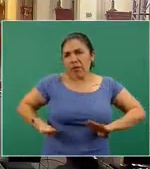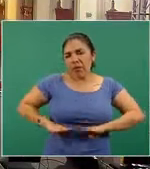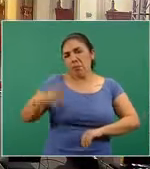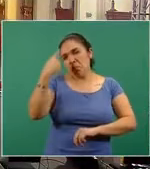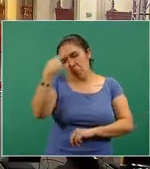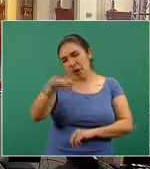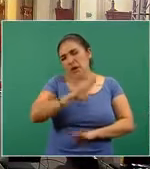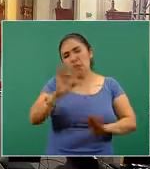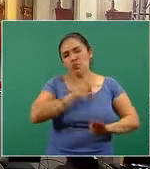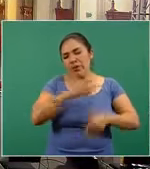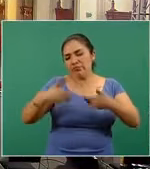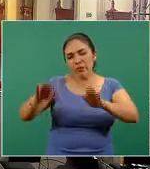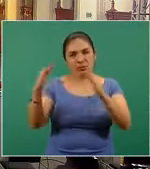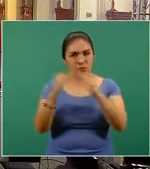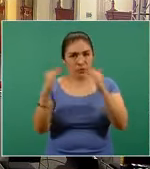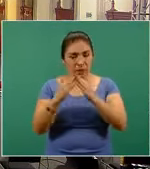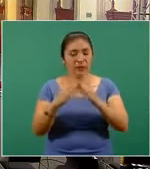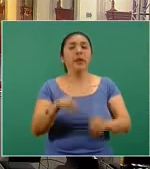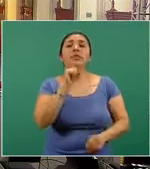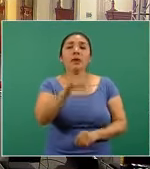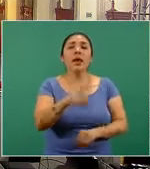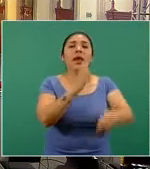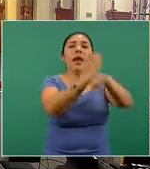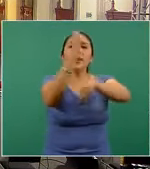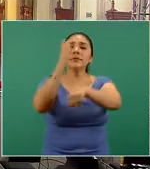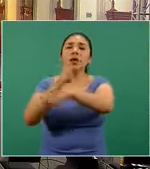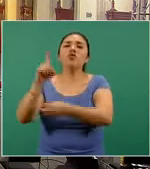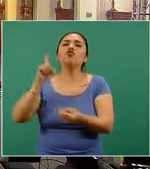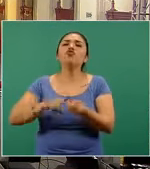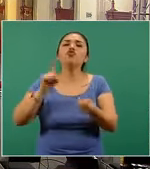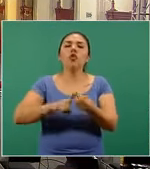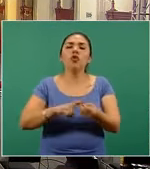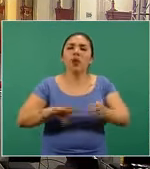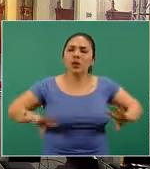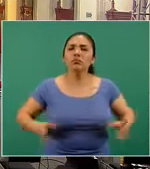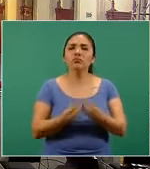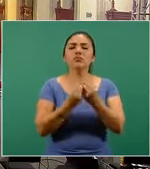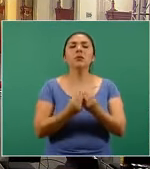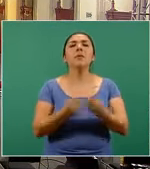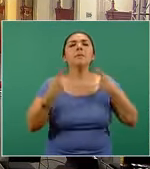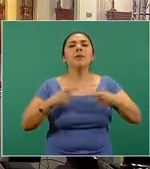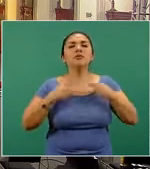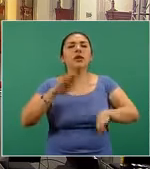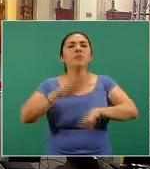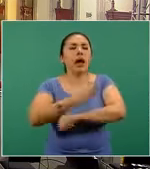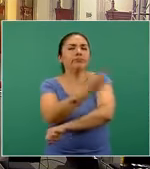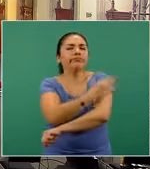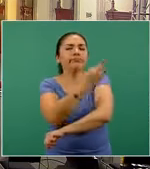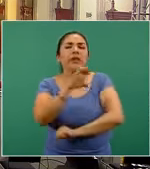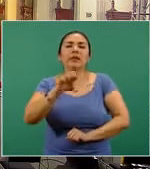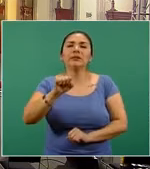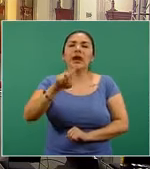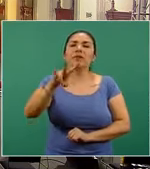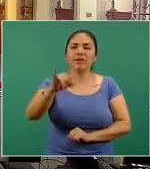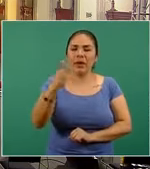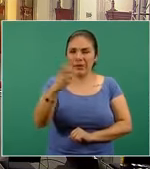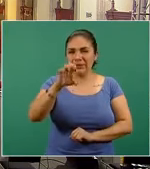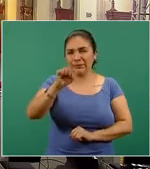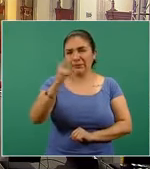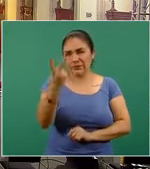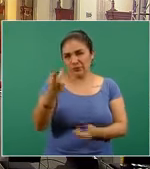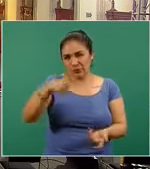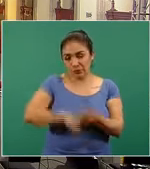alta, y las entidades federativas, en cada una de ellas, la cantidad que se ha presentado de estos 62 casos